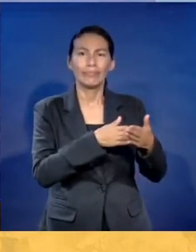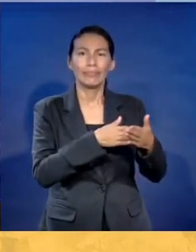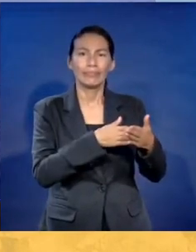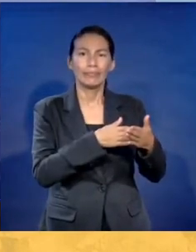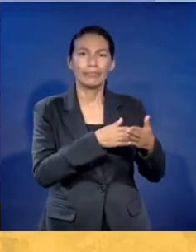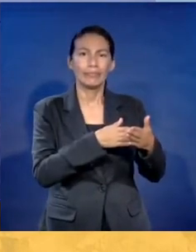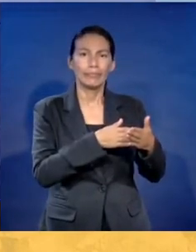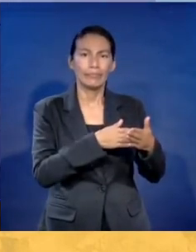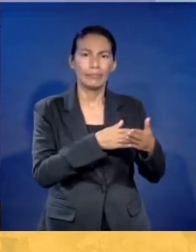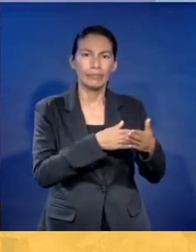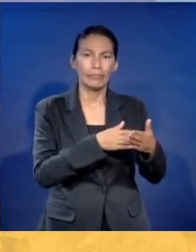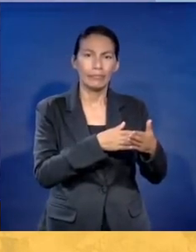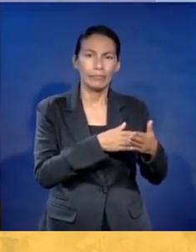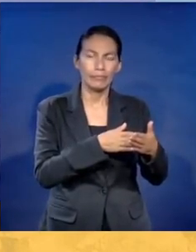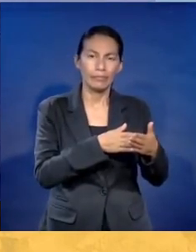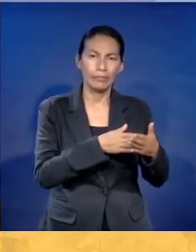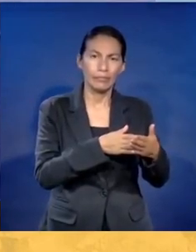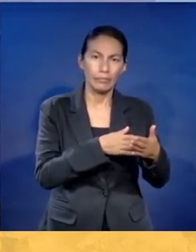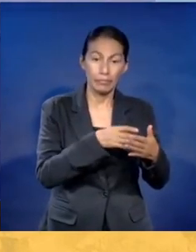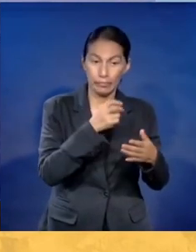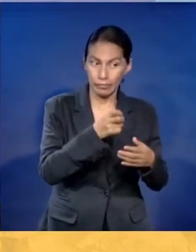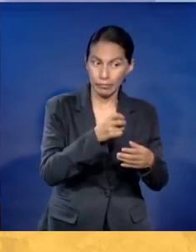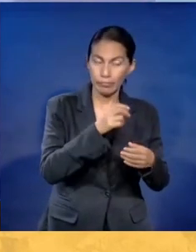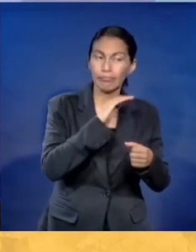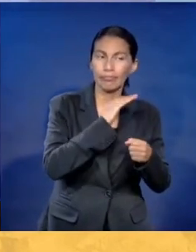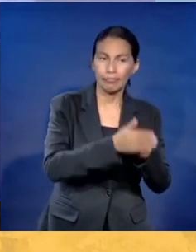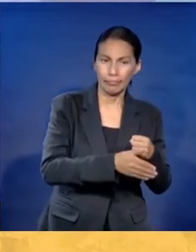y normalmente eso va a terminar